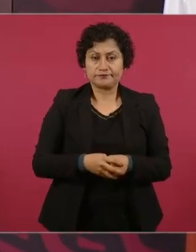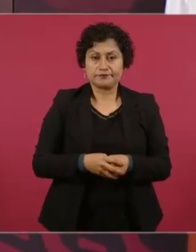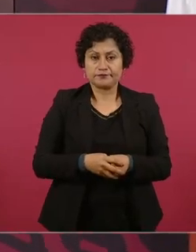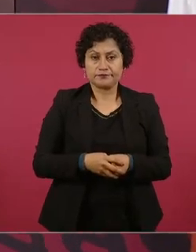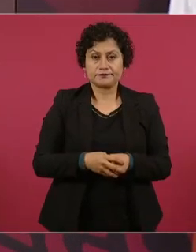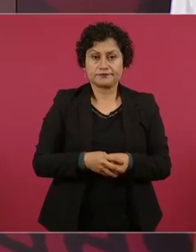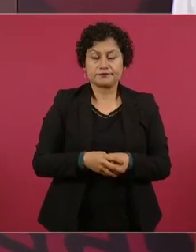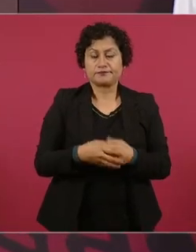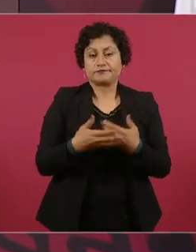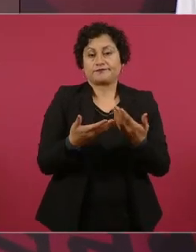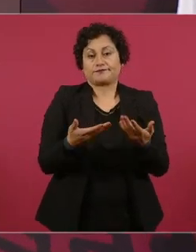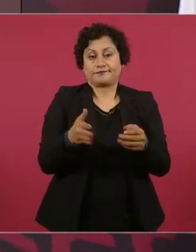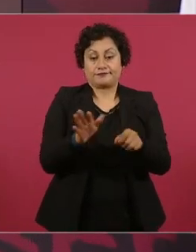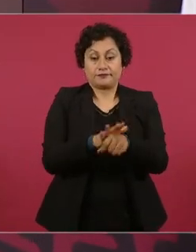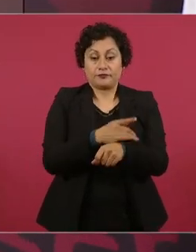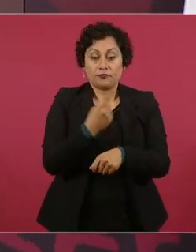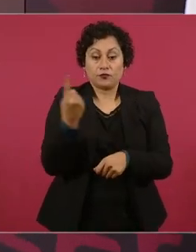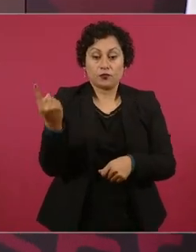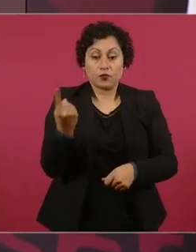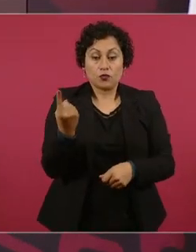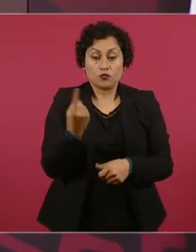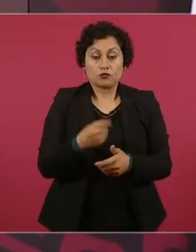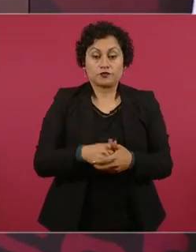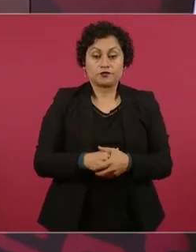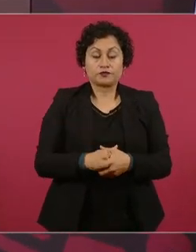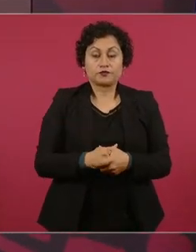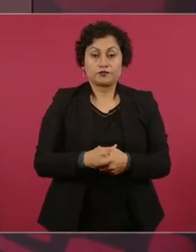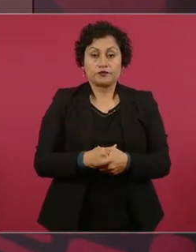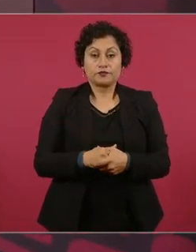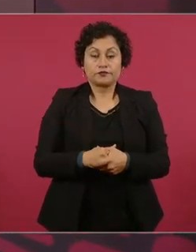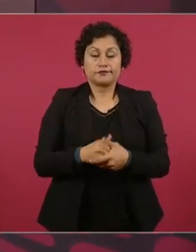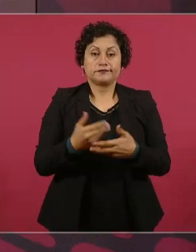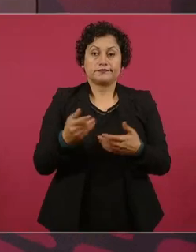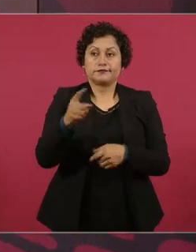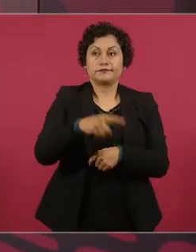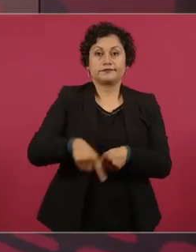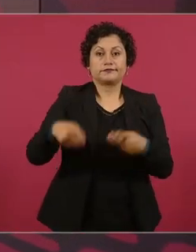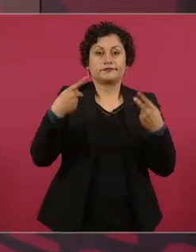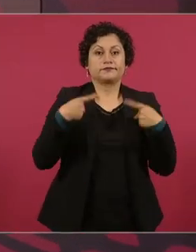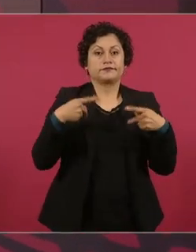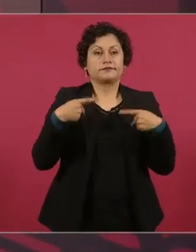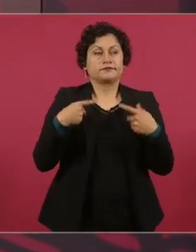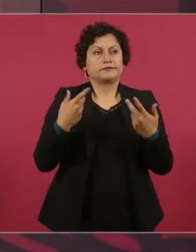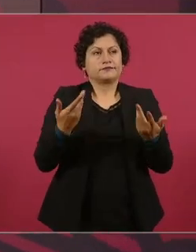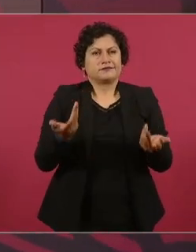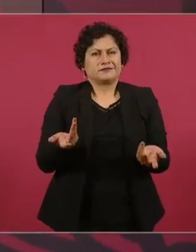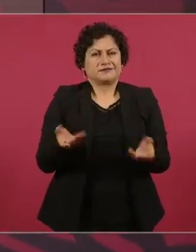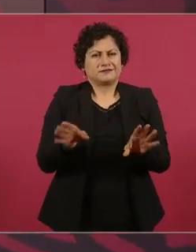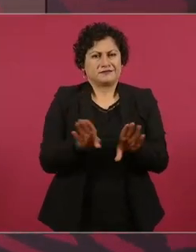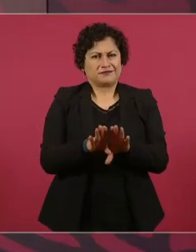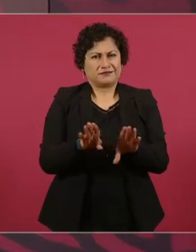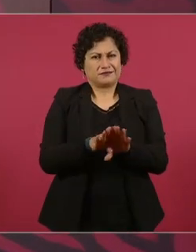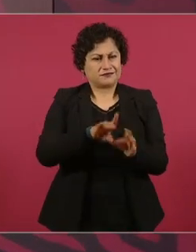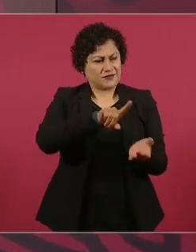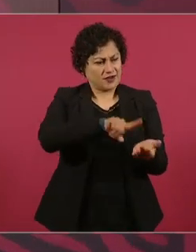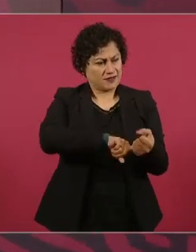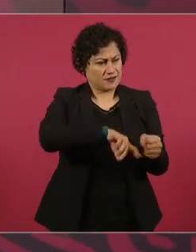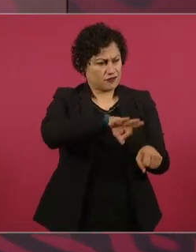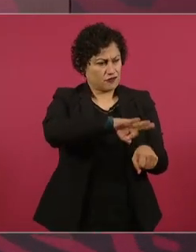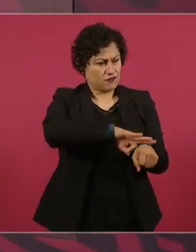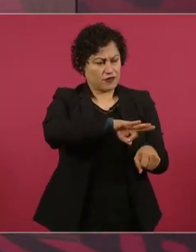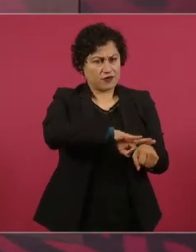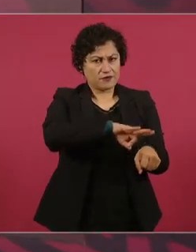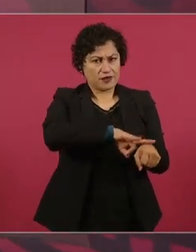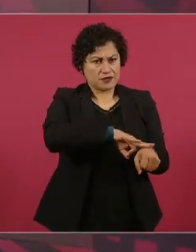Porque mucha gente lógicamente pensaba, ¿y por qué no tienen los medicamentos mejor en los